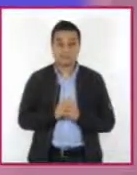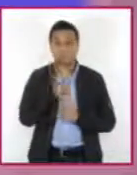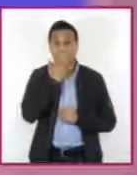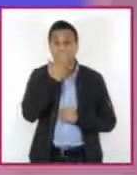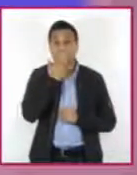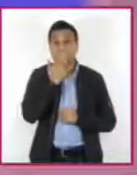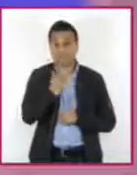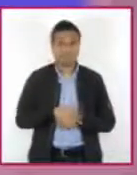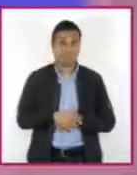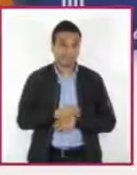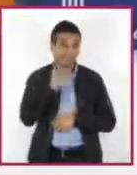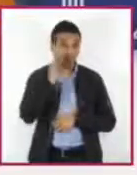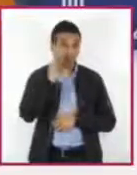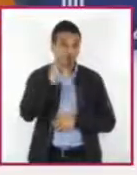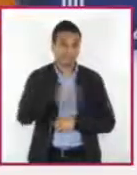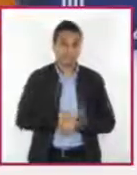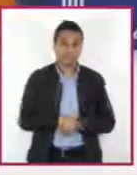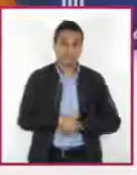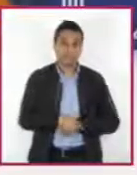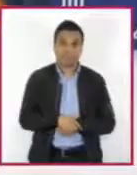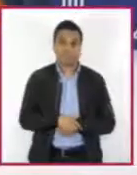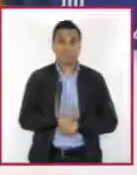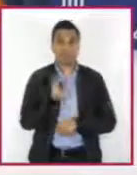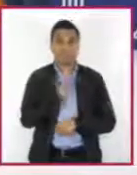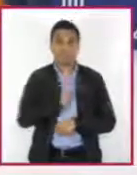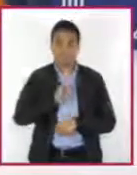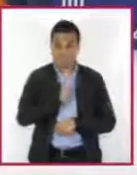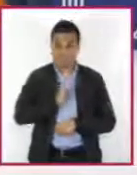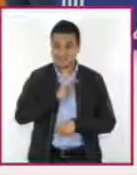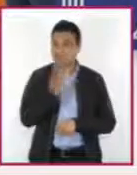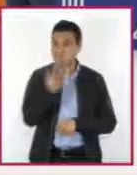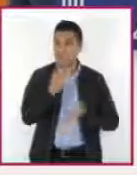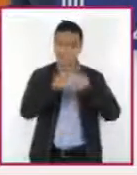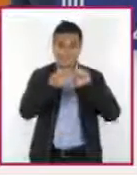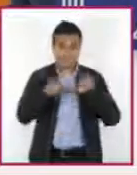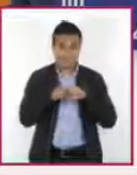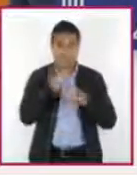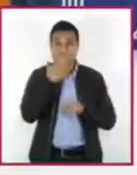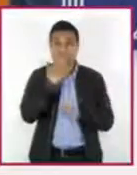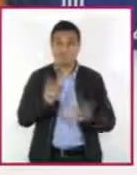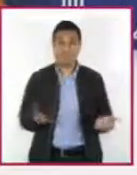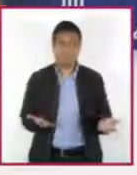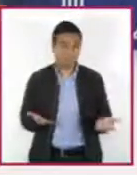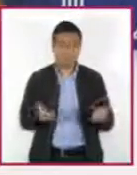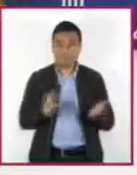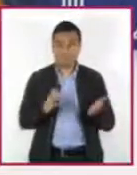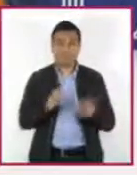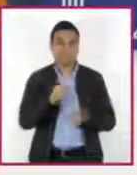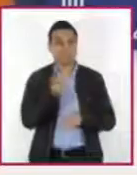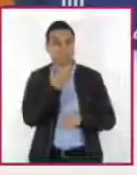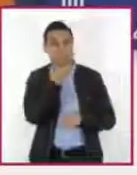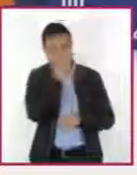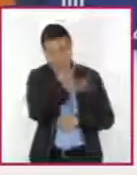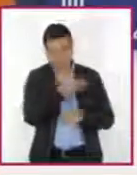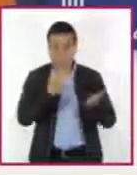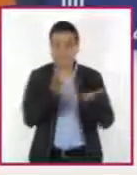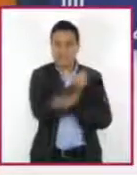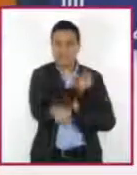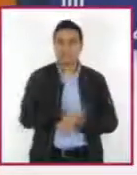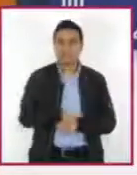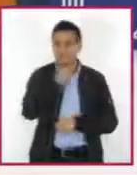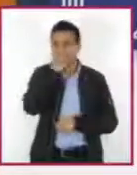correcto. Muchas felicidades a ambos equipos. Son porque, claro que sí, las ganadoras. Y ustedes también porque hicieron